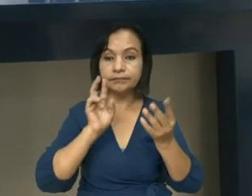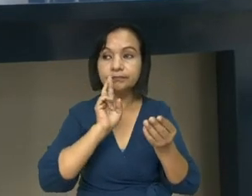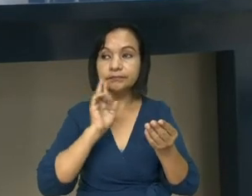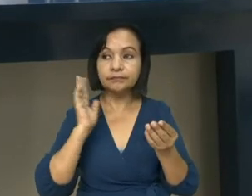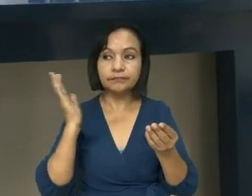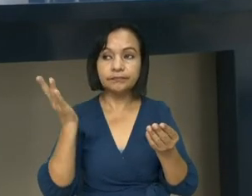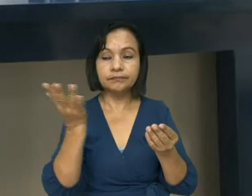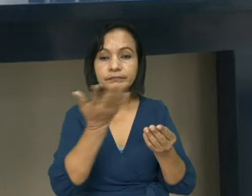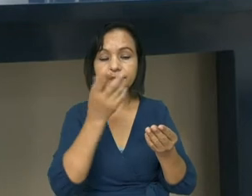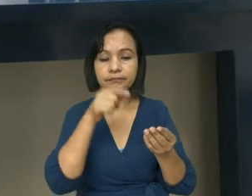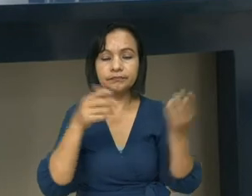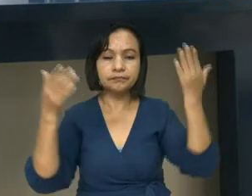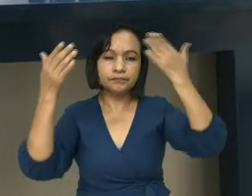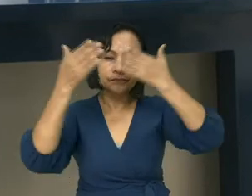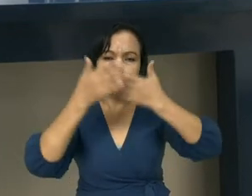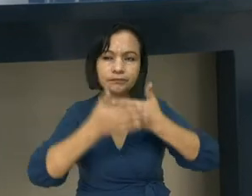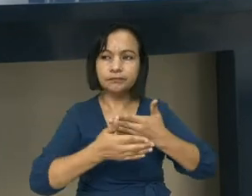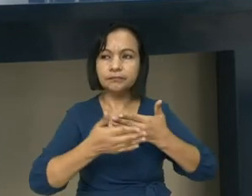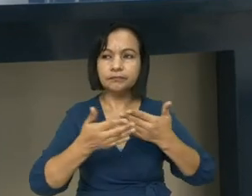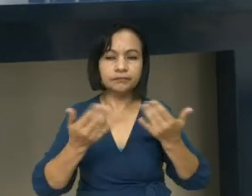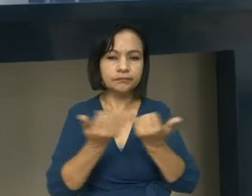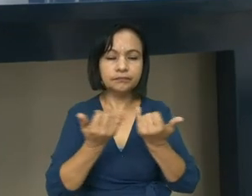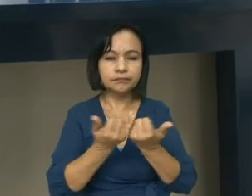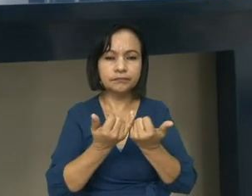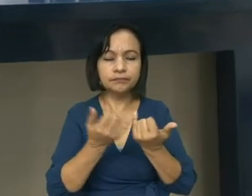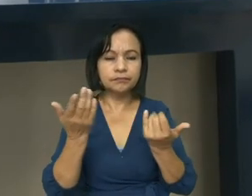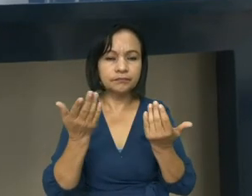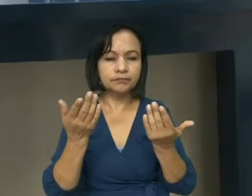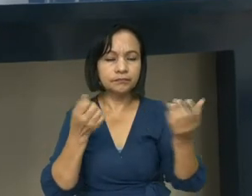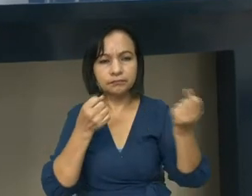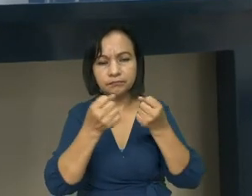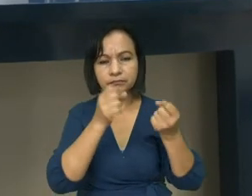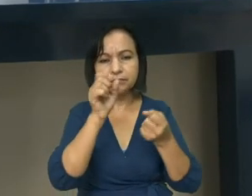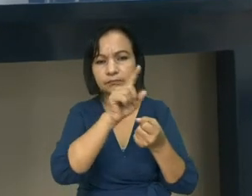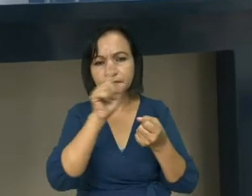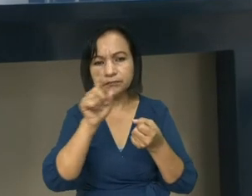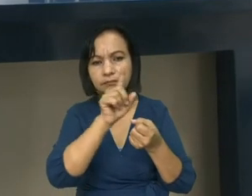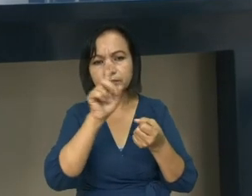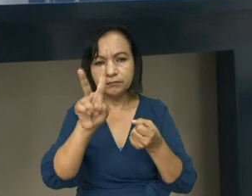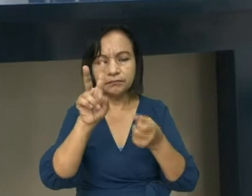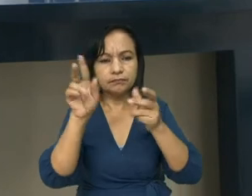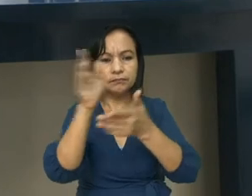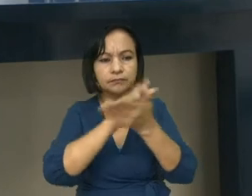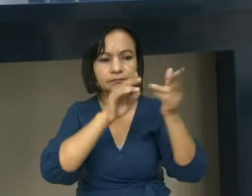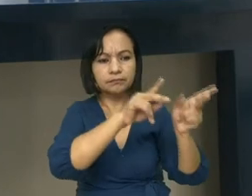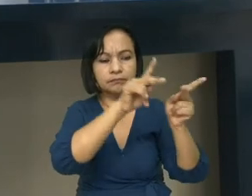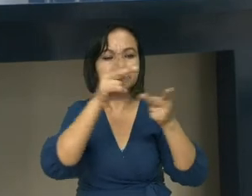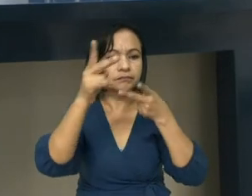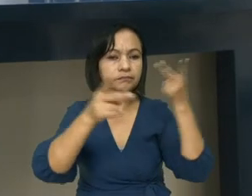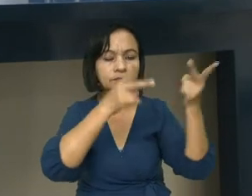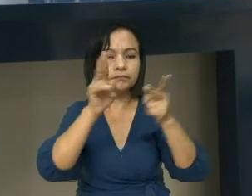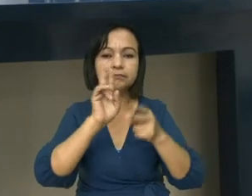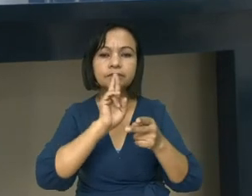gente está de noche. A veces me toca salir después de una vela doxística a las 11, 12 y hay gente que está en los